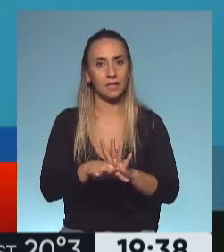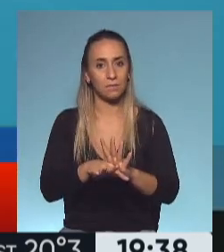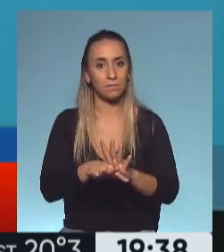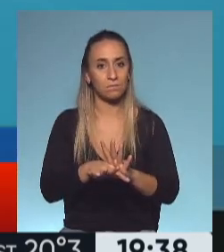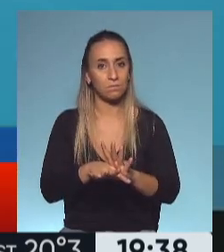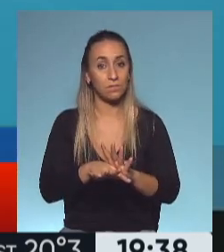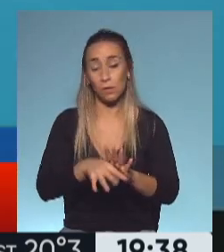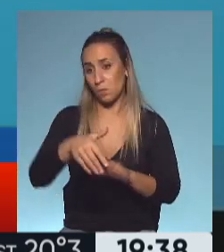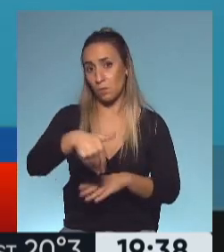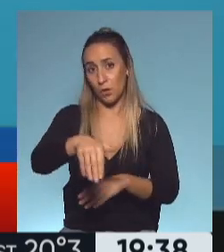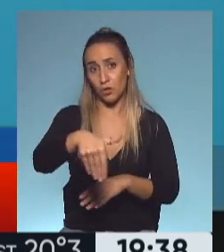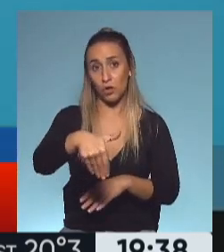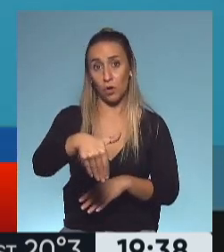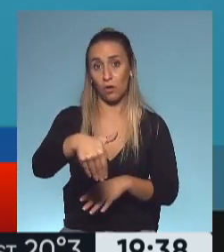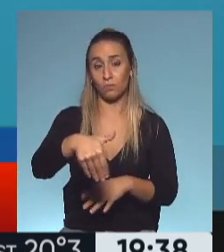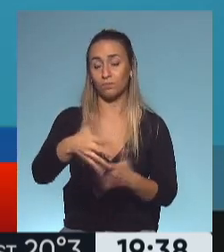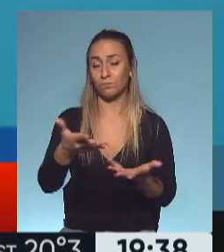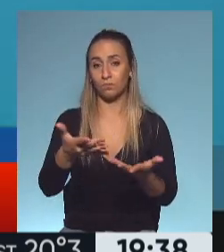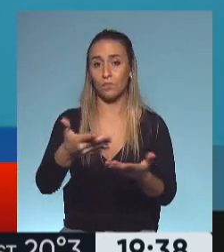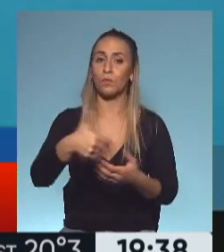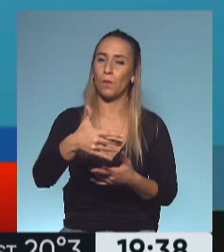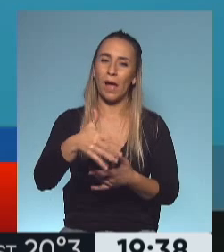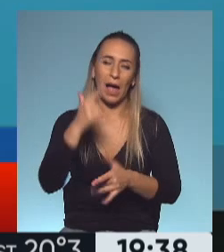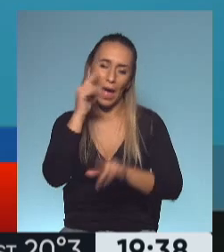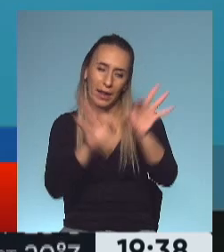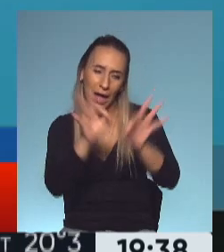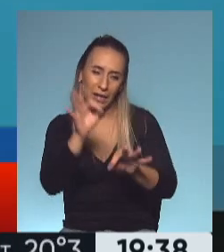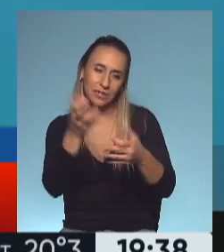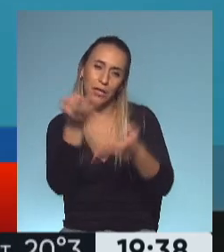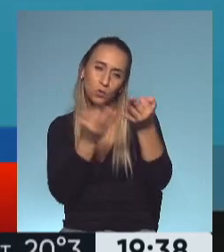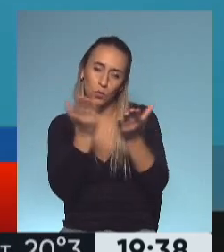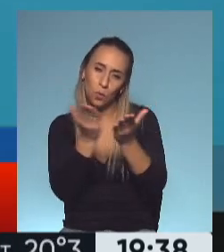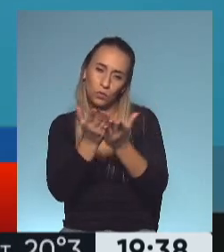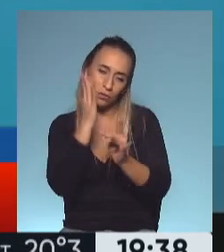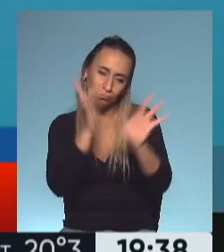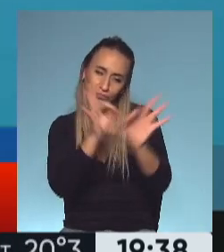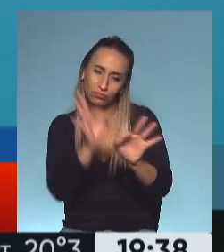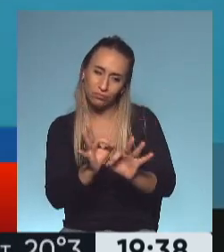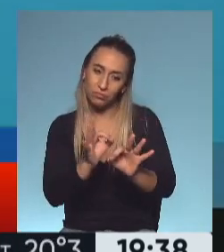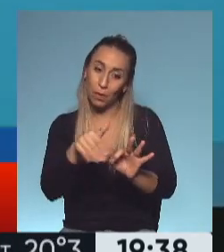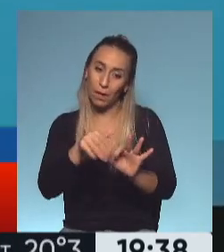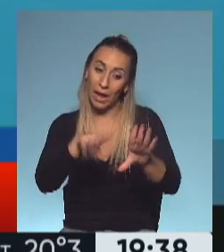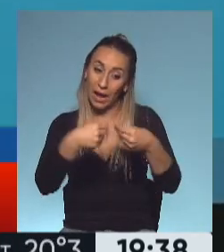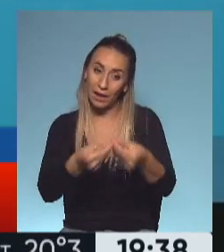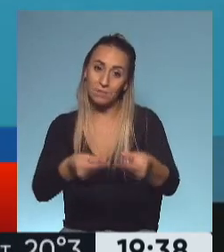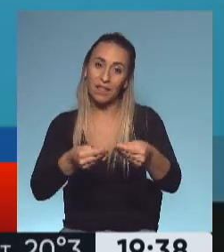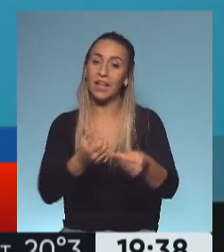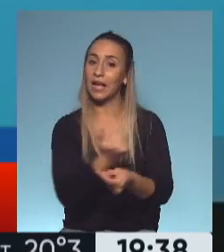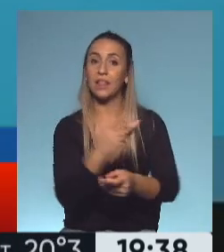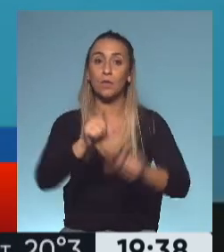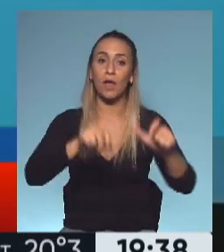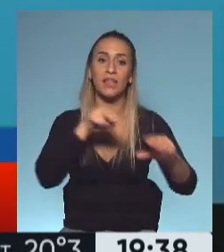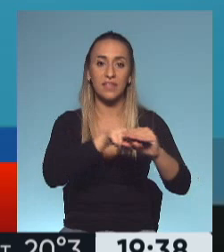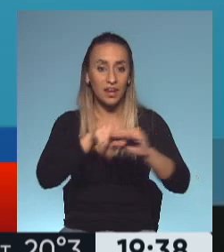Muy pronto vamos a tener estudios concluidos de internados